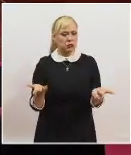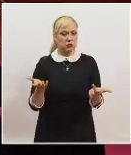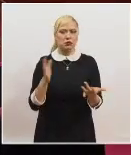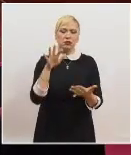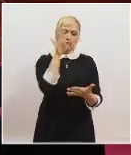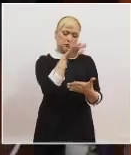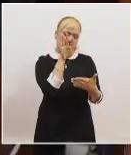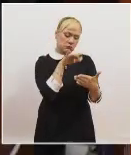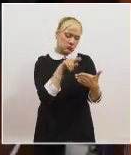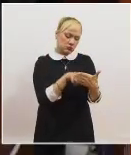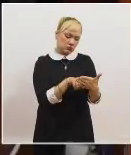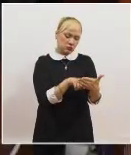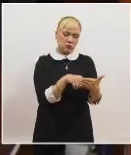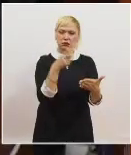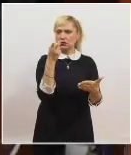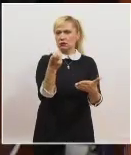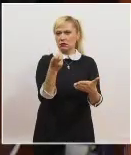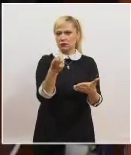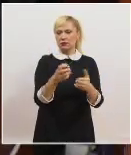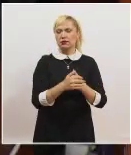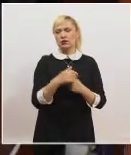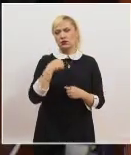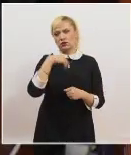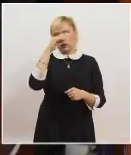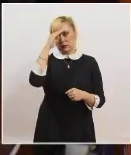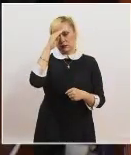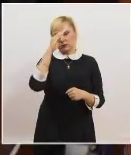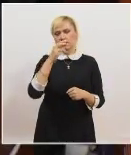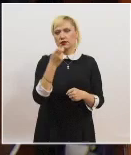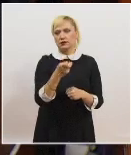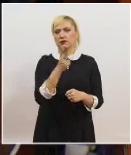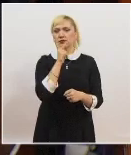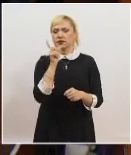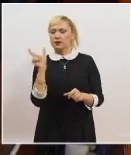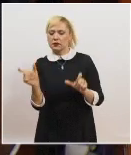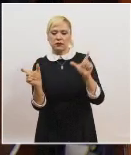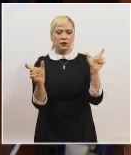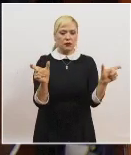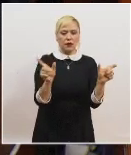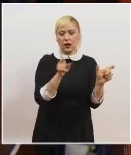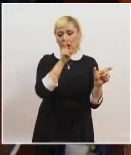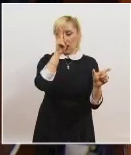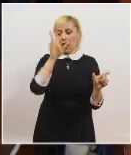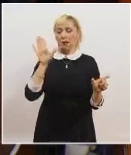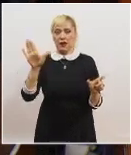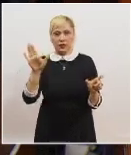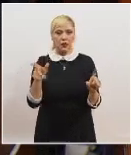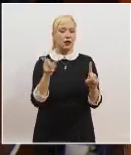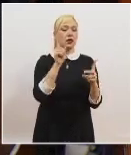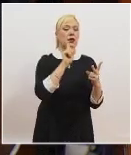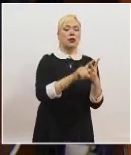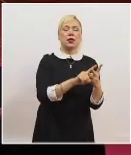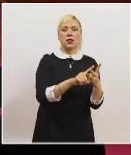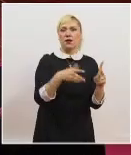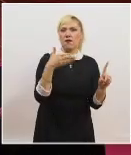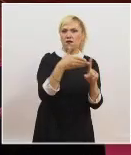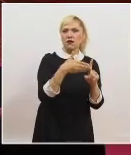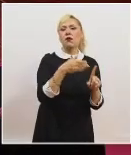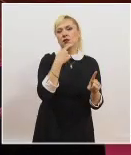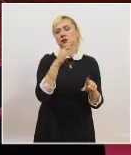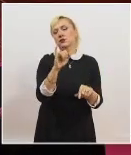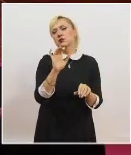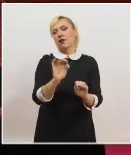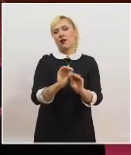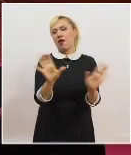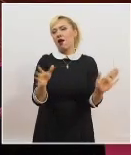integral del tipo penal cuestionado, creo que los verbos rectores hostigar y amenazar sí describen conductas delimitadas. En